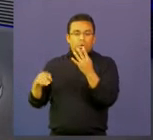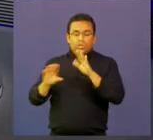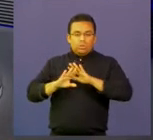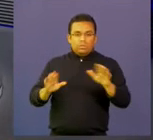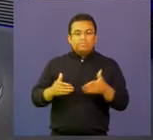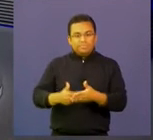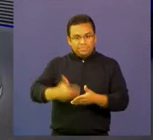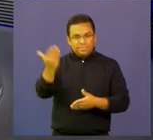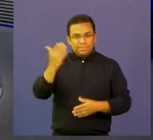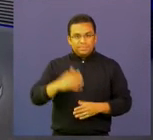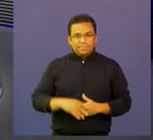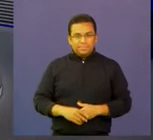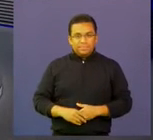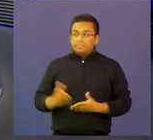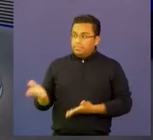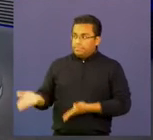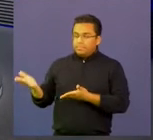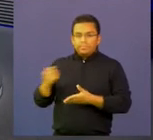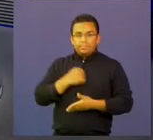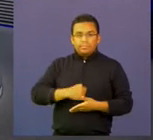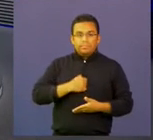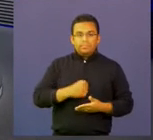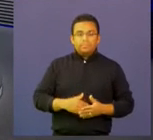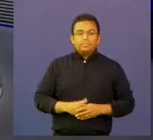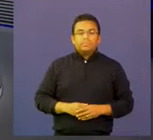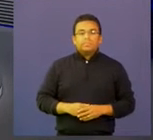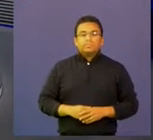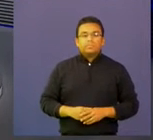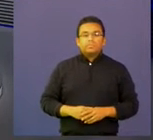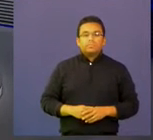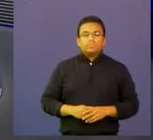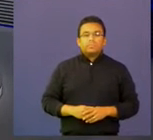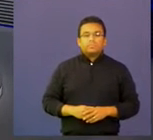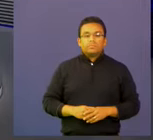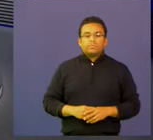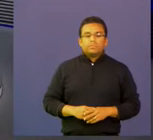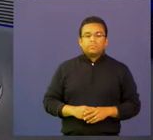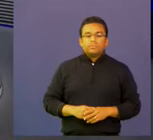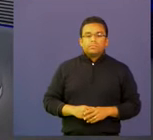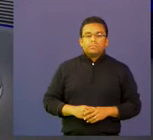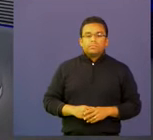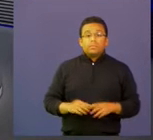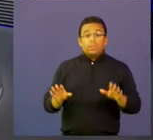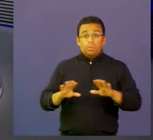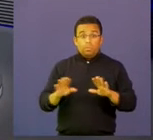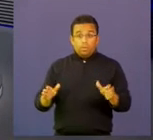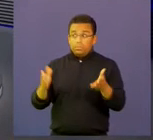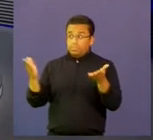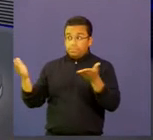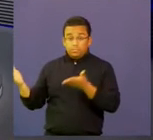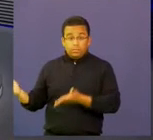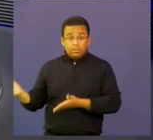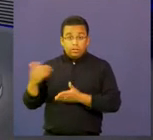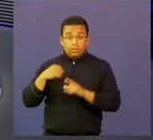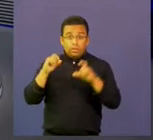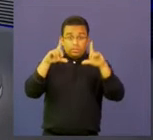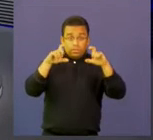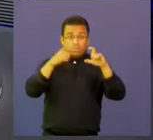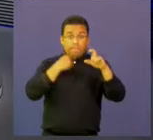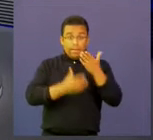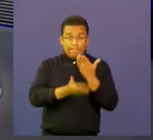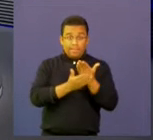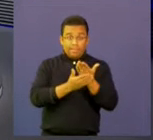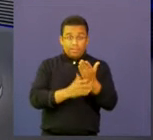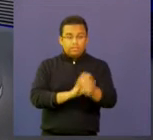empecemos. Perfecto, adelante, dice. Bueno, la siguiente imagen que les quiero mostrar es una, cuando me dijeron, oiga, usted